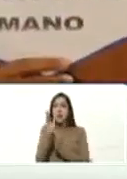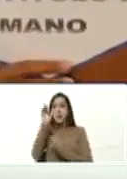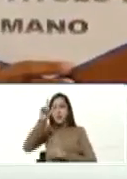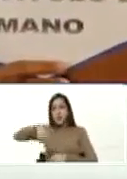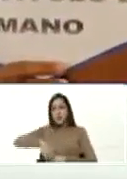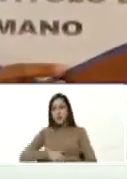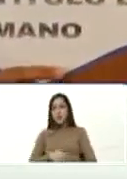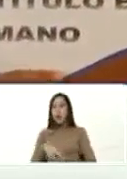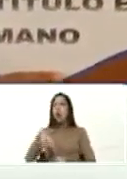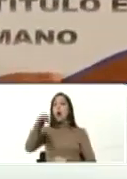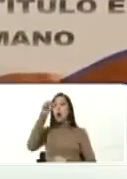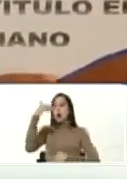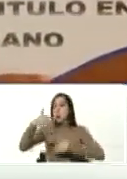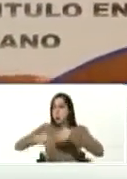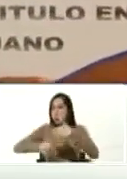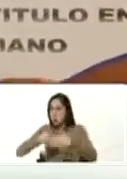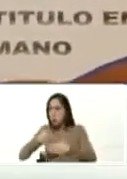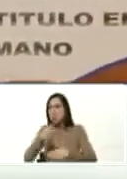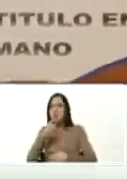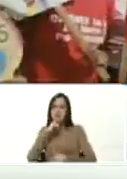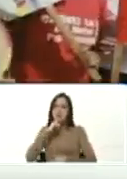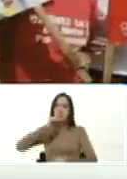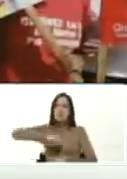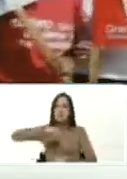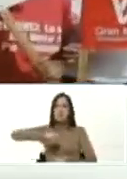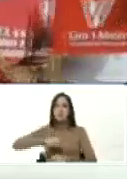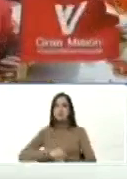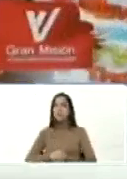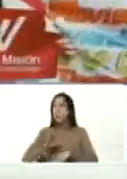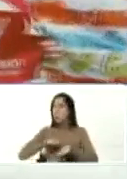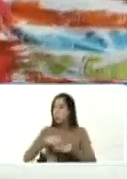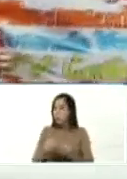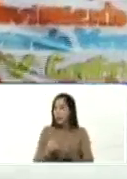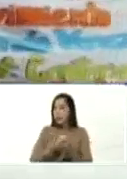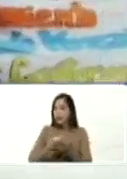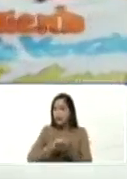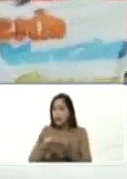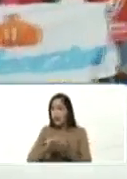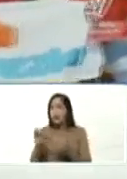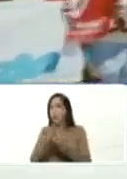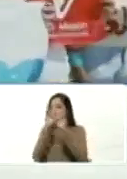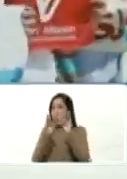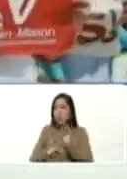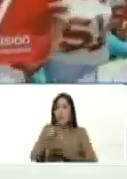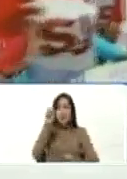a entenderla poco a poco. No es fácil, porque la Biblia está escrita en parábolas